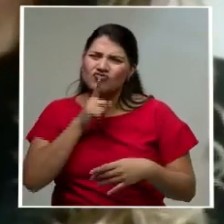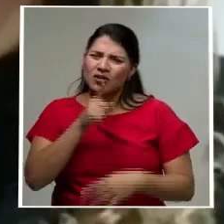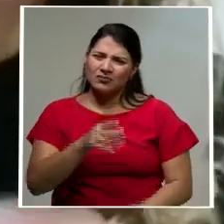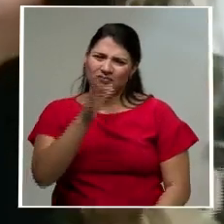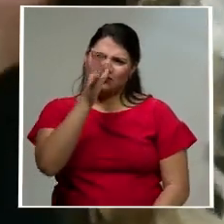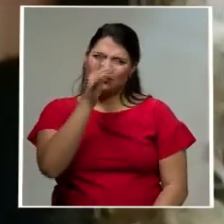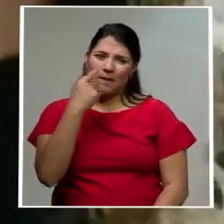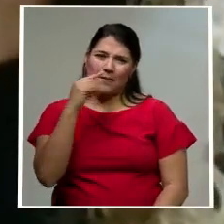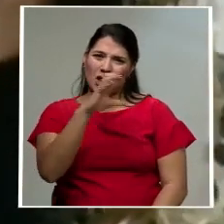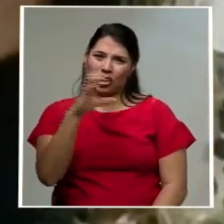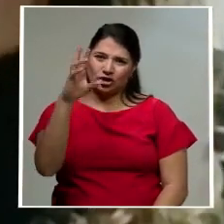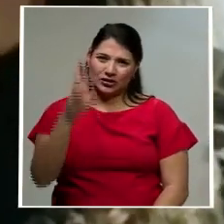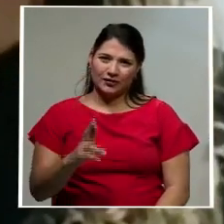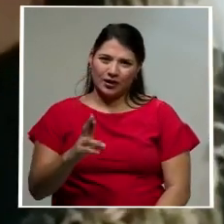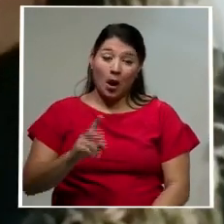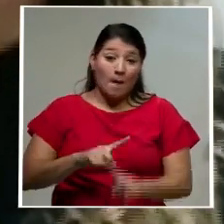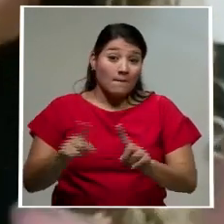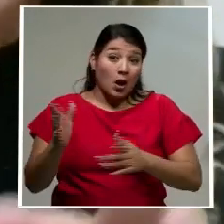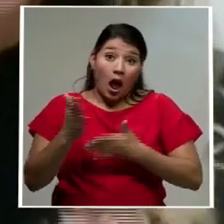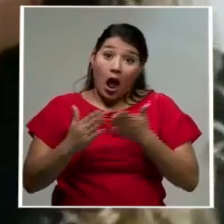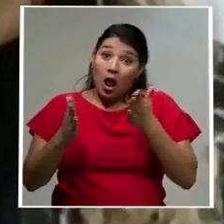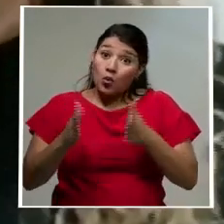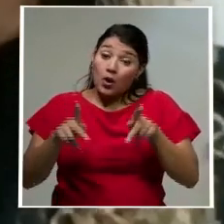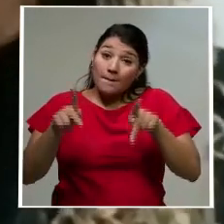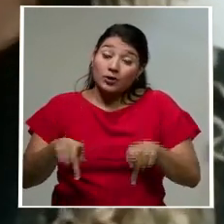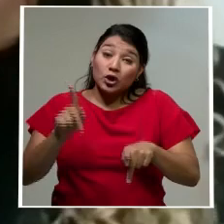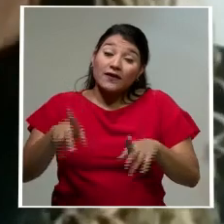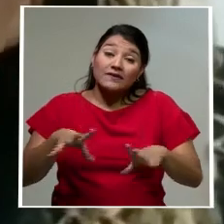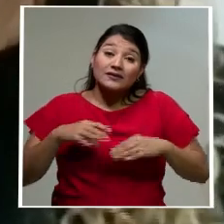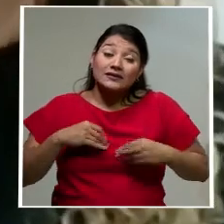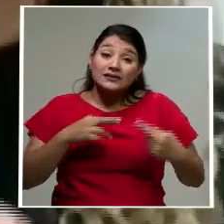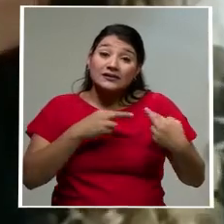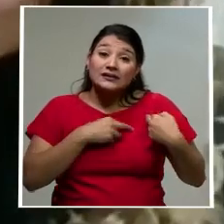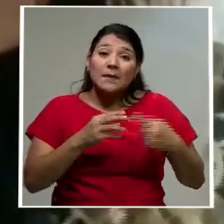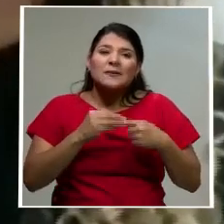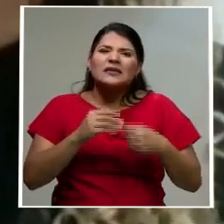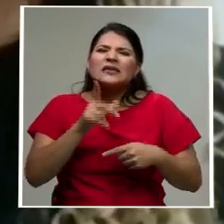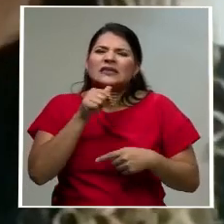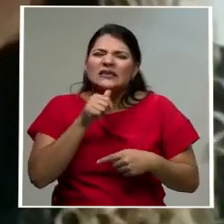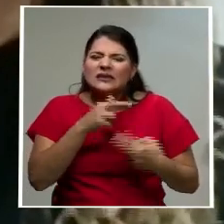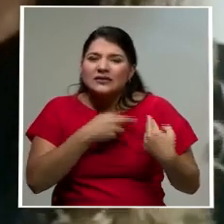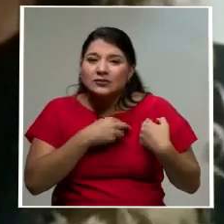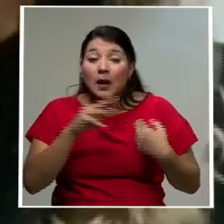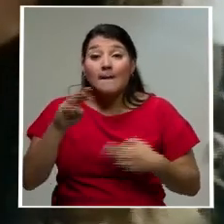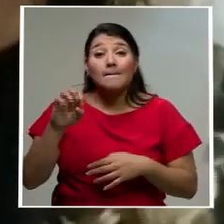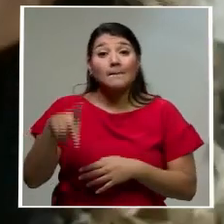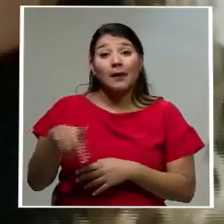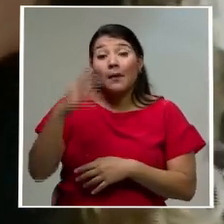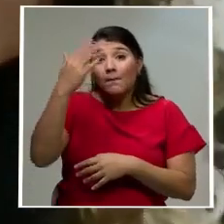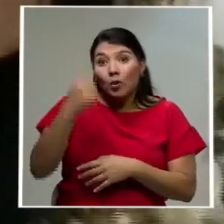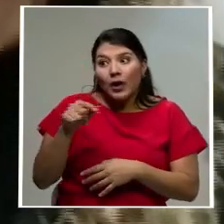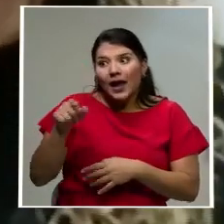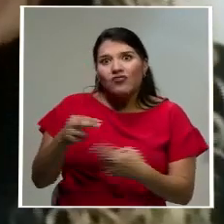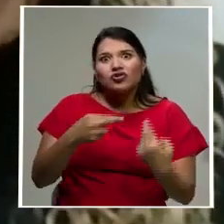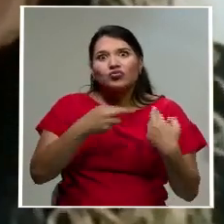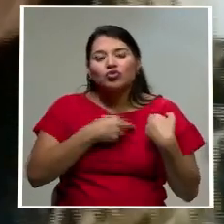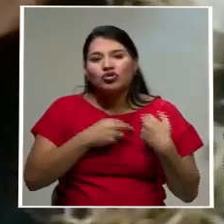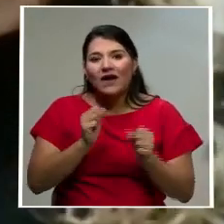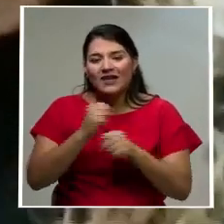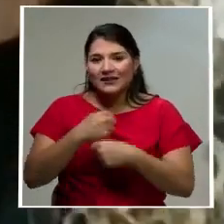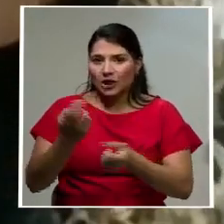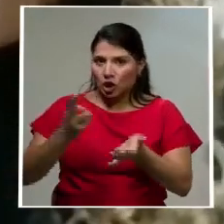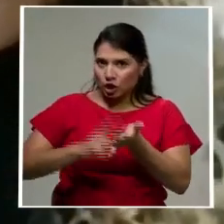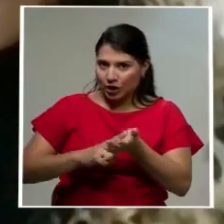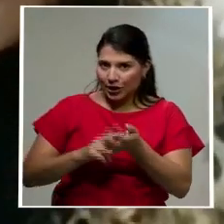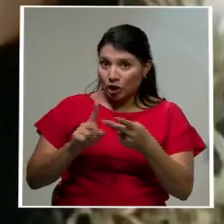el país, pero alguien tiene que tener la responsabilidad y el principal responsable es el Ministerio de Educación Pública, quien es el que suscribe el contrato, quien